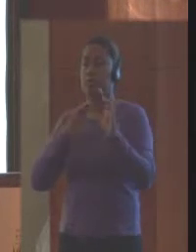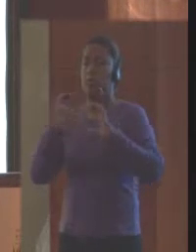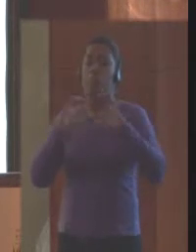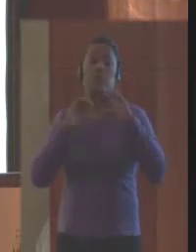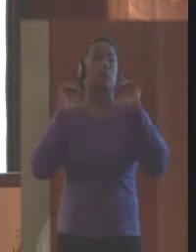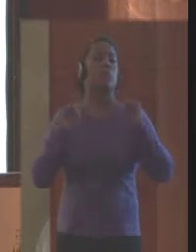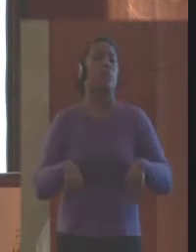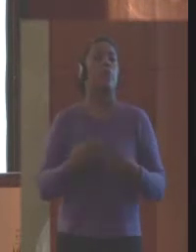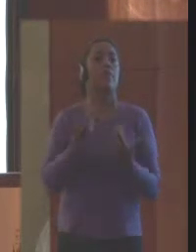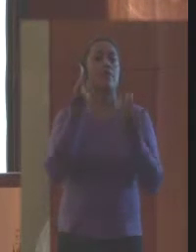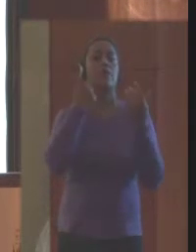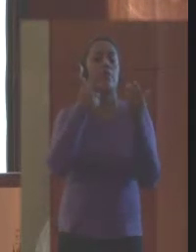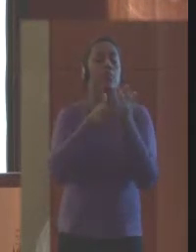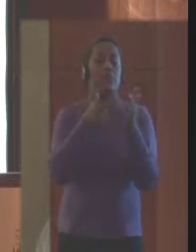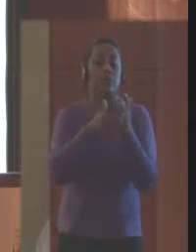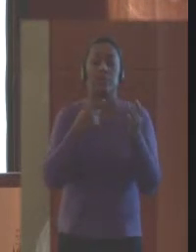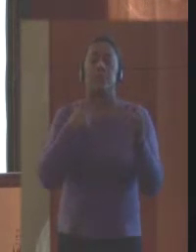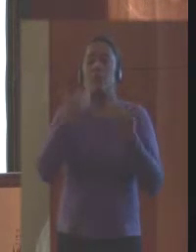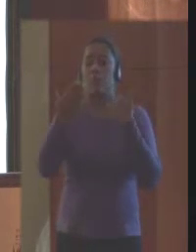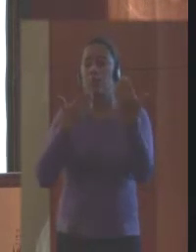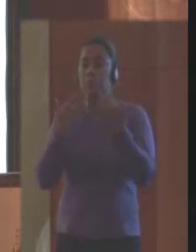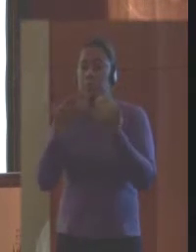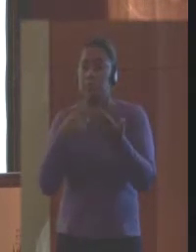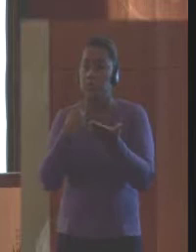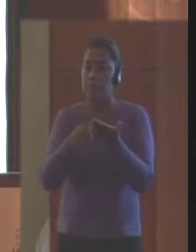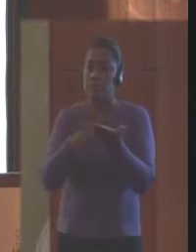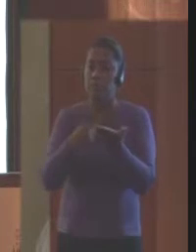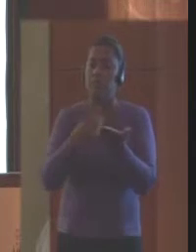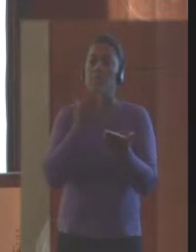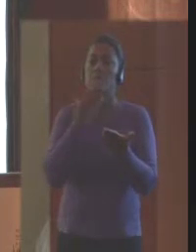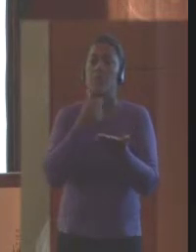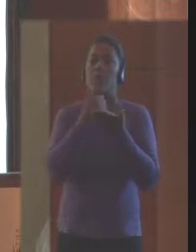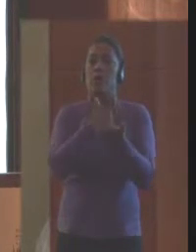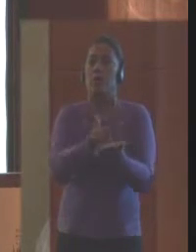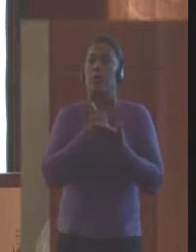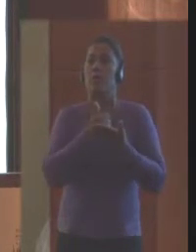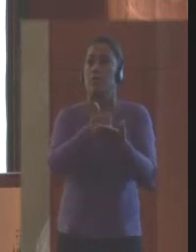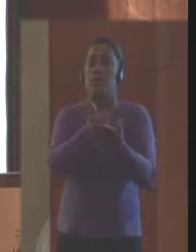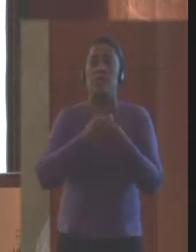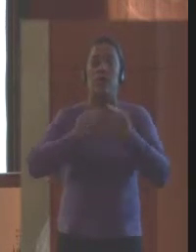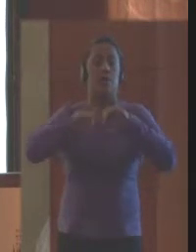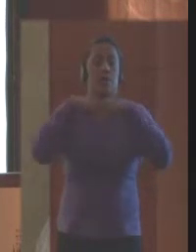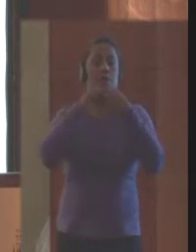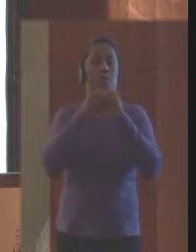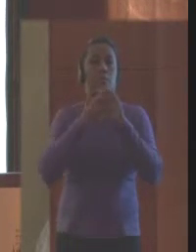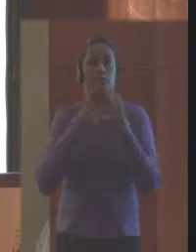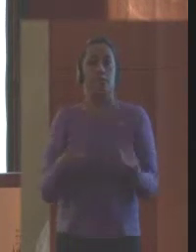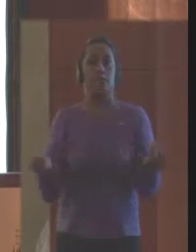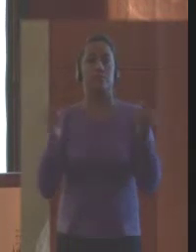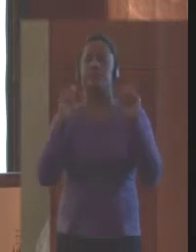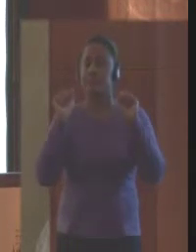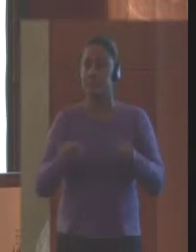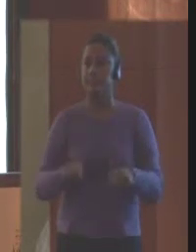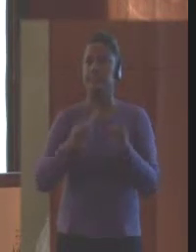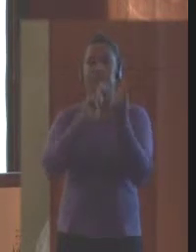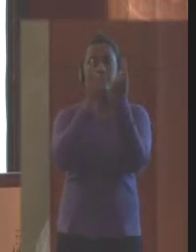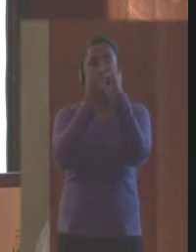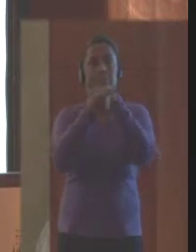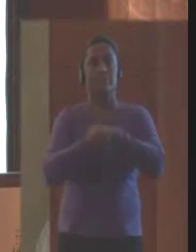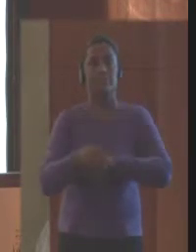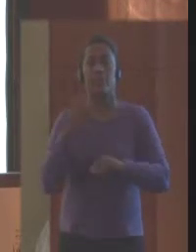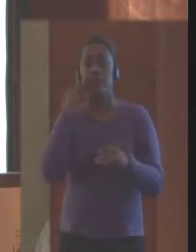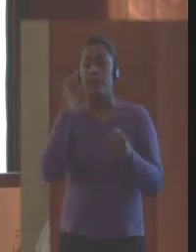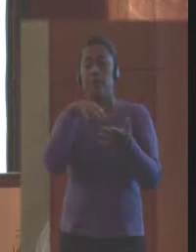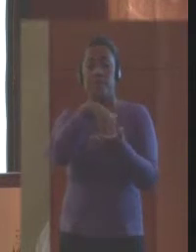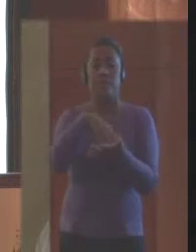la institucionalidad y la participación social y comunitaria, pasar de territorios y procesos y población en riesgo y vulnerables frente al